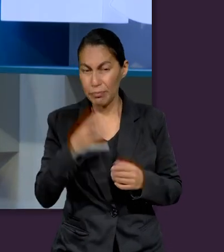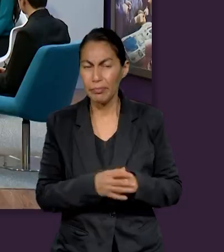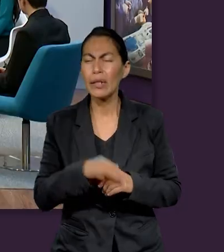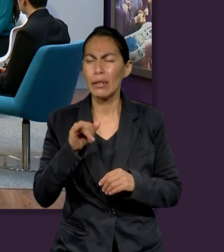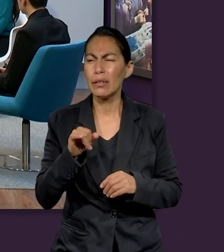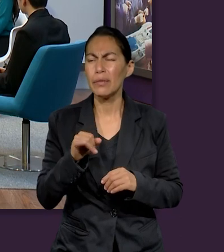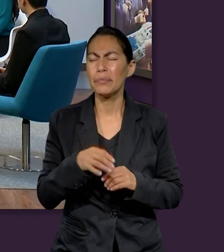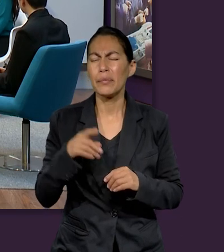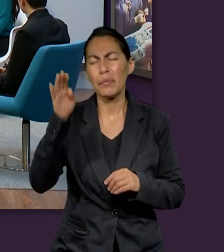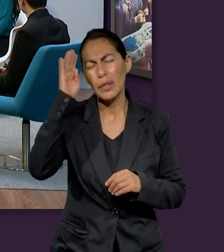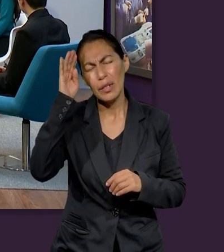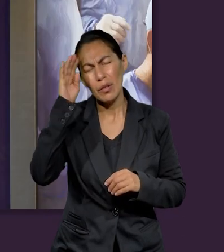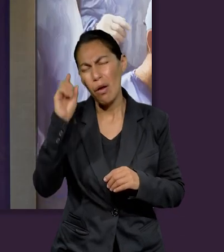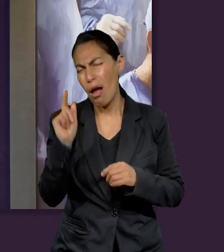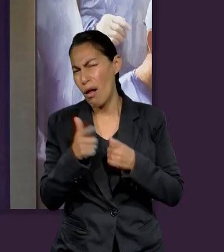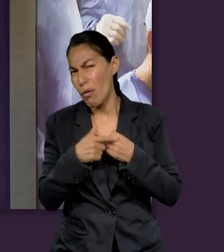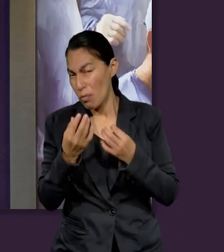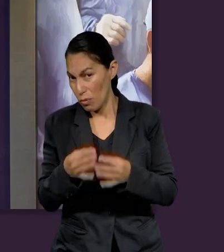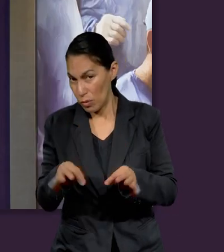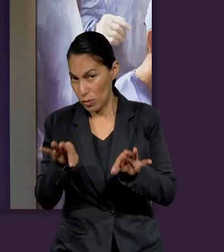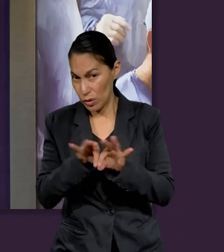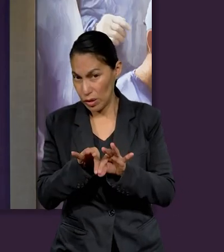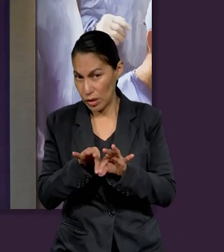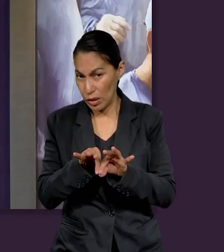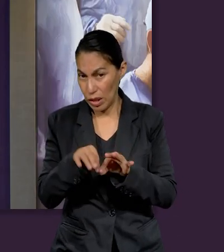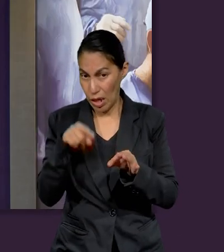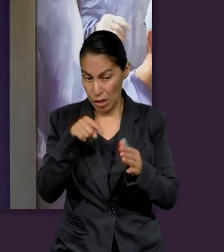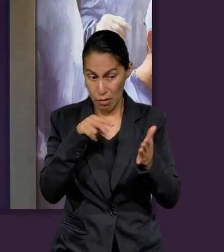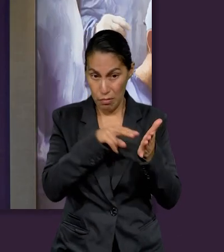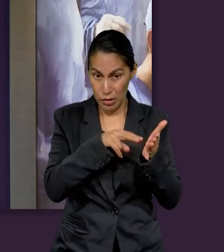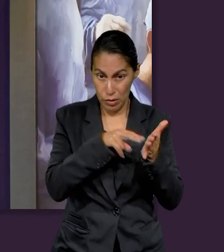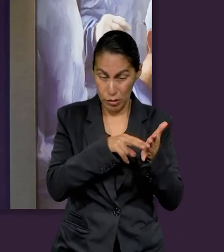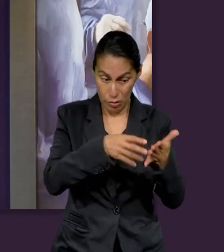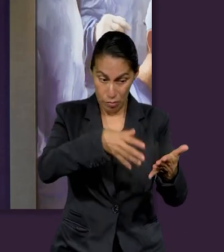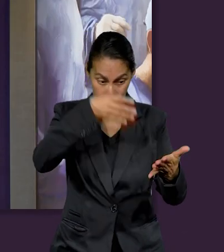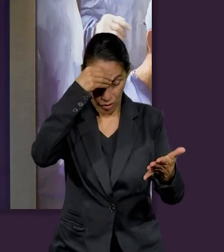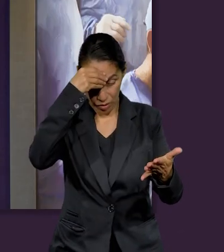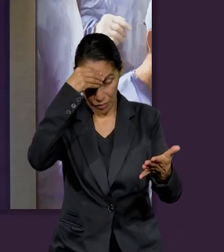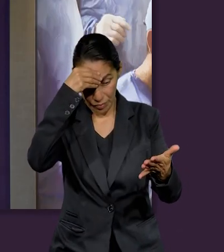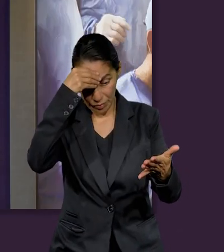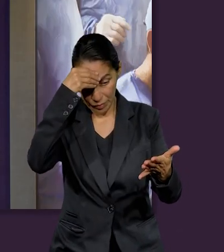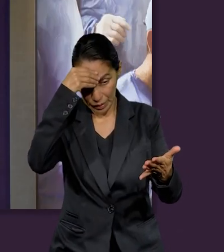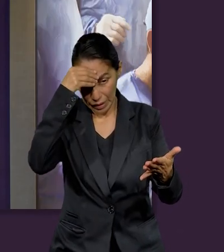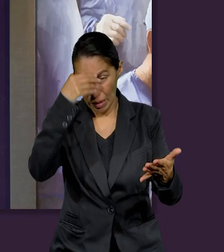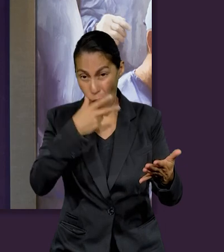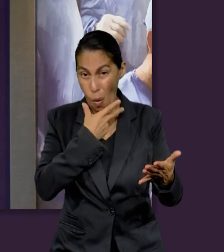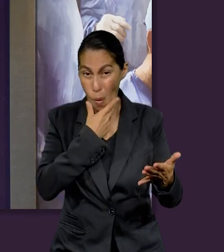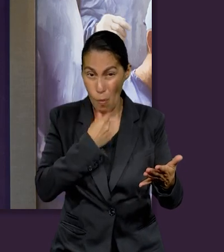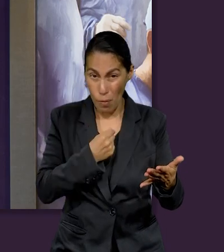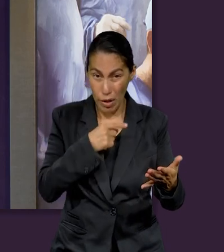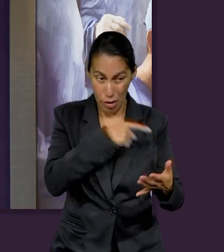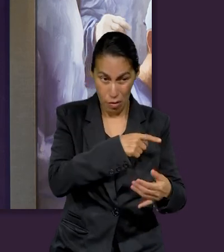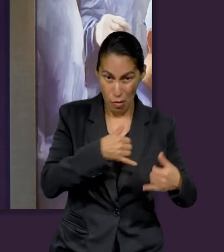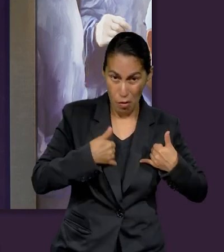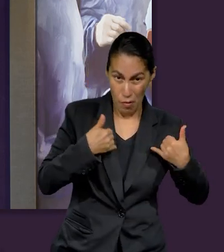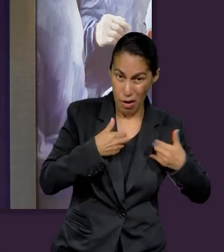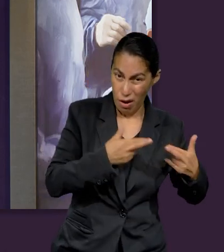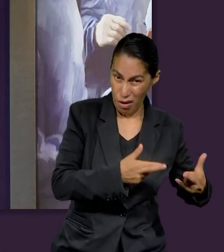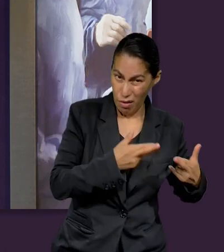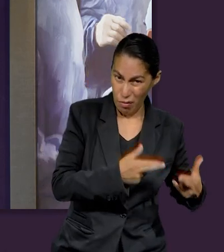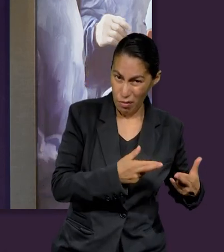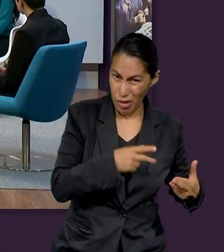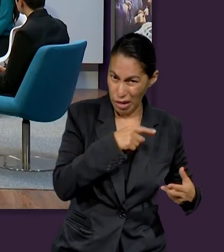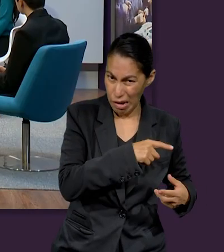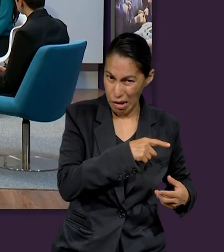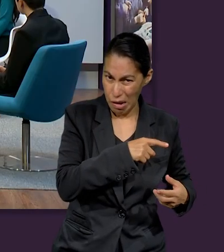aporte Sí yo creo que un aprendizaje muy importante que podemos sacar de estos versículos es que lo malo que